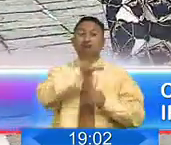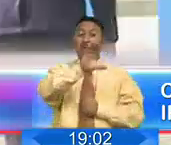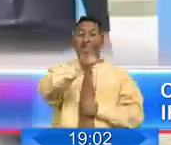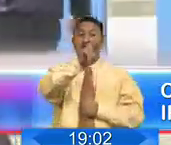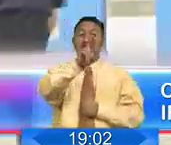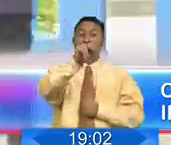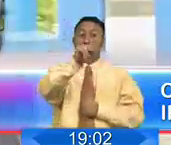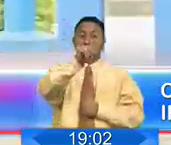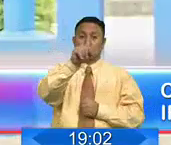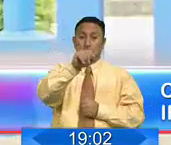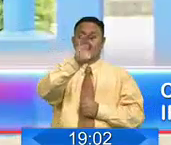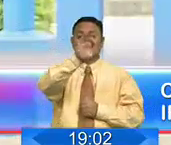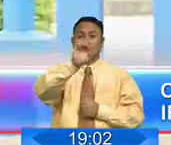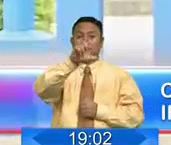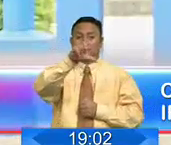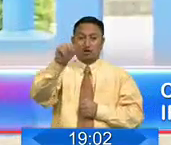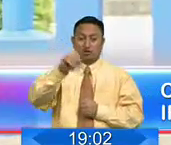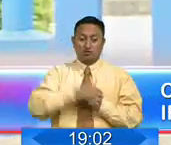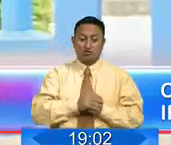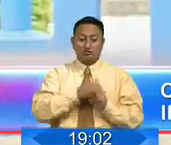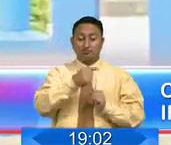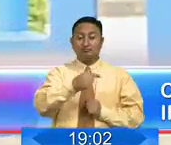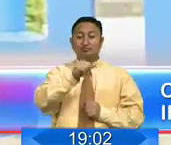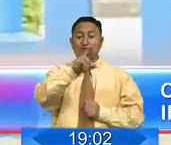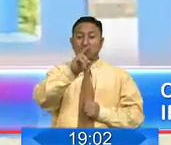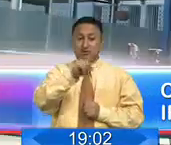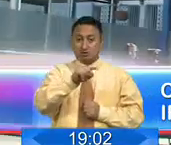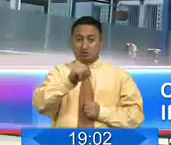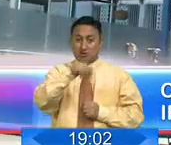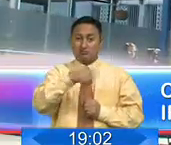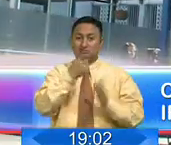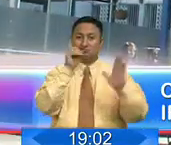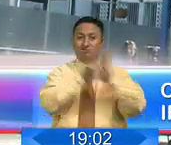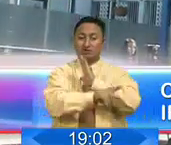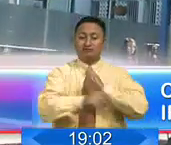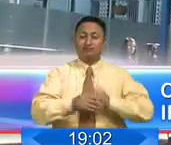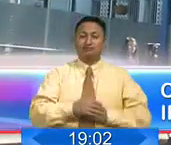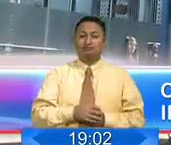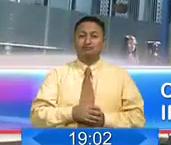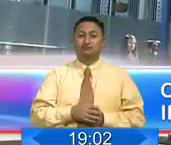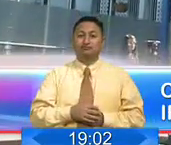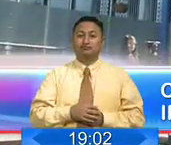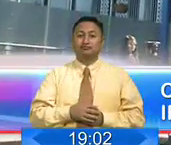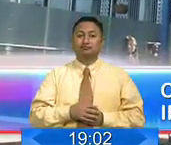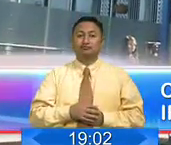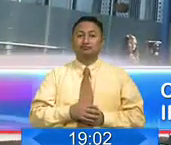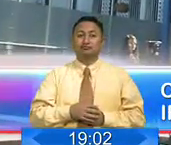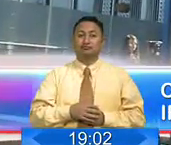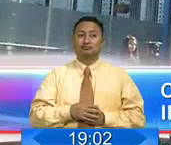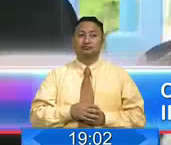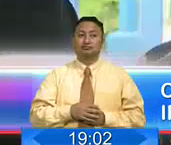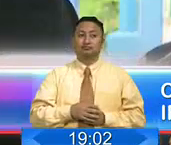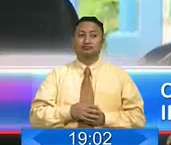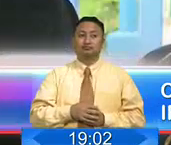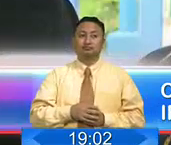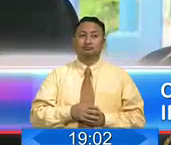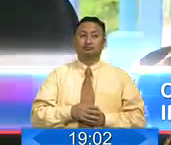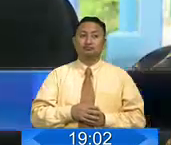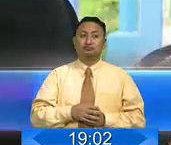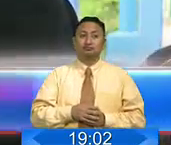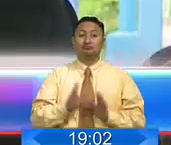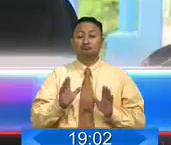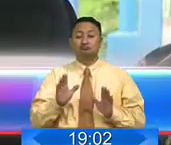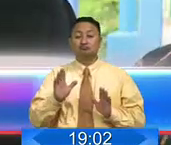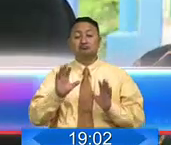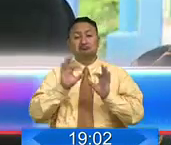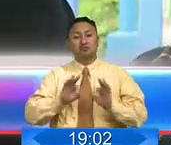Tello, como Ramiro García del Colegio de Abogados de Pichincha y Giovanni Tarihuana de Unidad Popular. Creo que es un importante